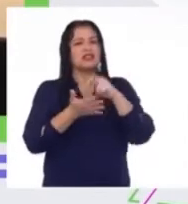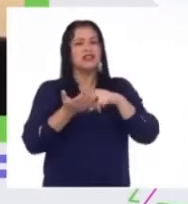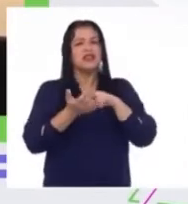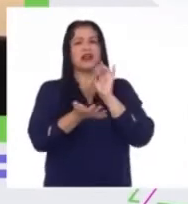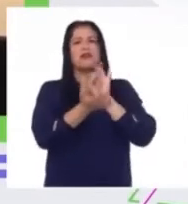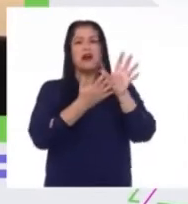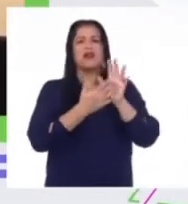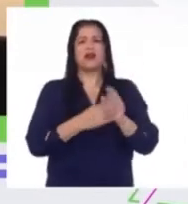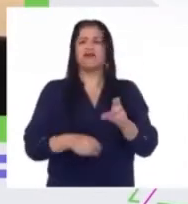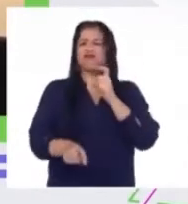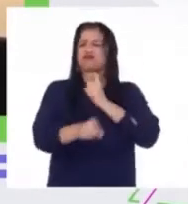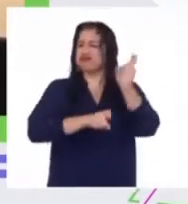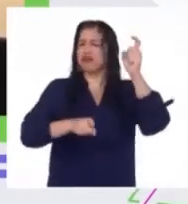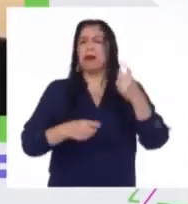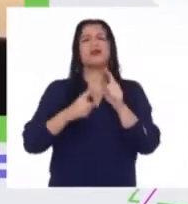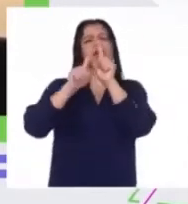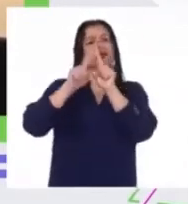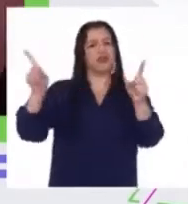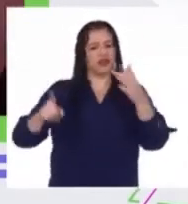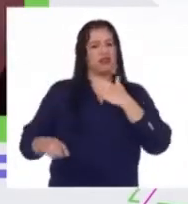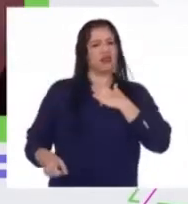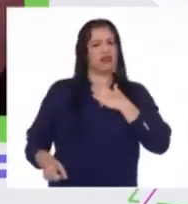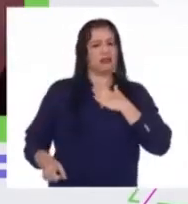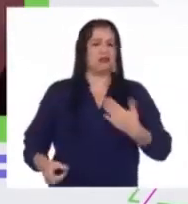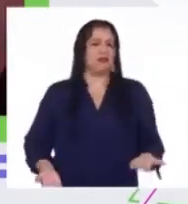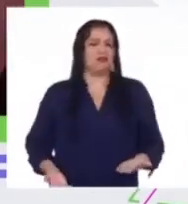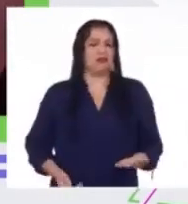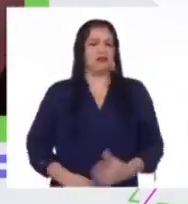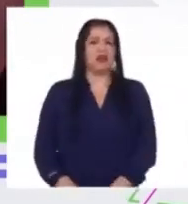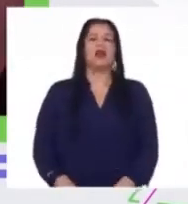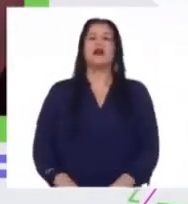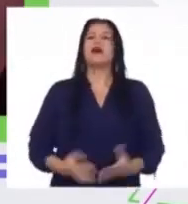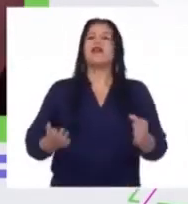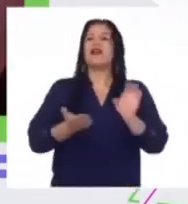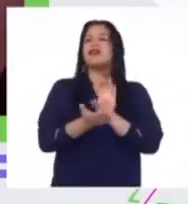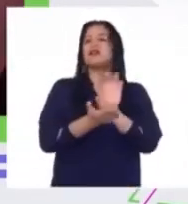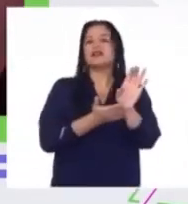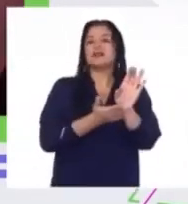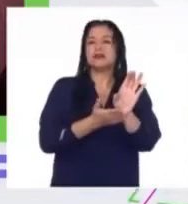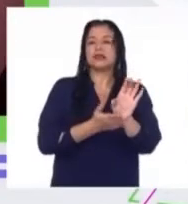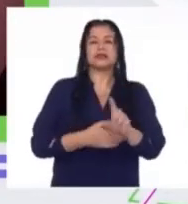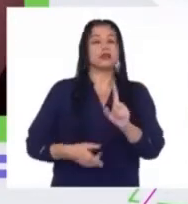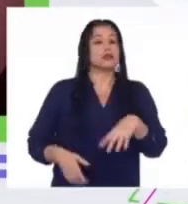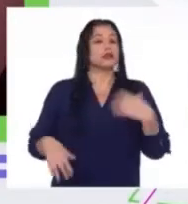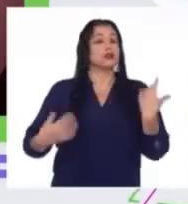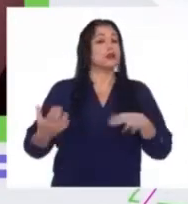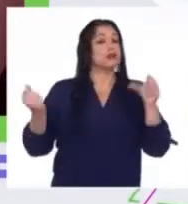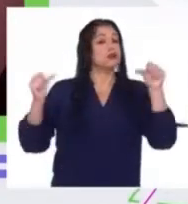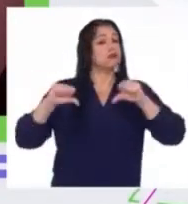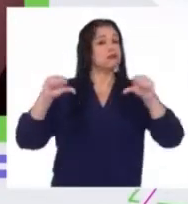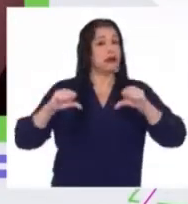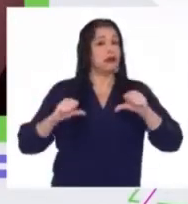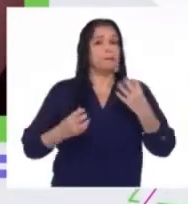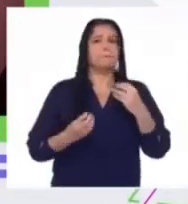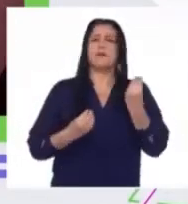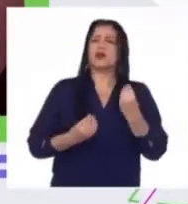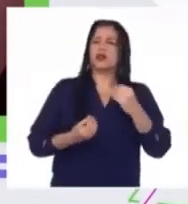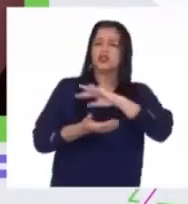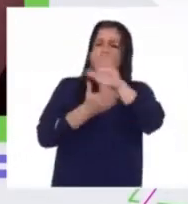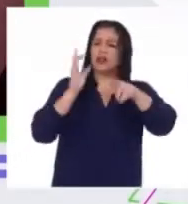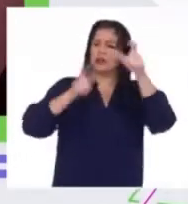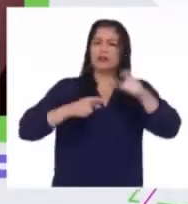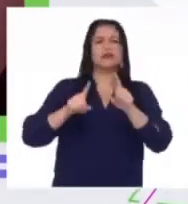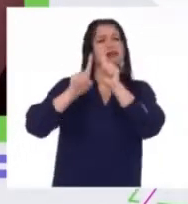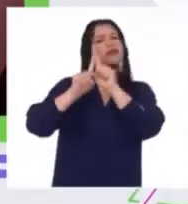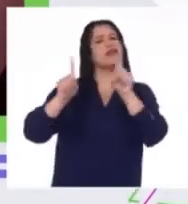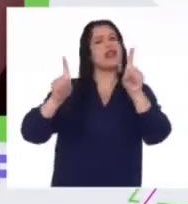veces violentar a las personas por ser distintas a nosotros. Pues en cuanto a la discriminación, esto es algo malo, ya que todos los seres humanos somos